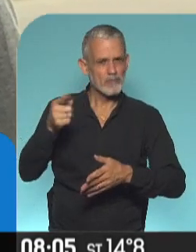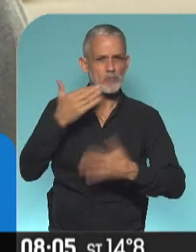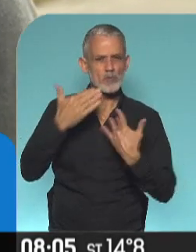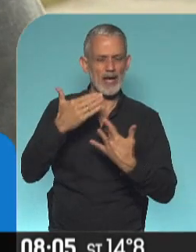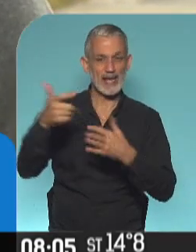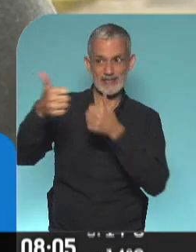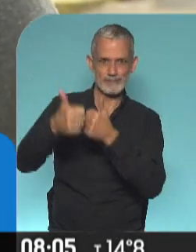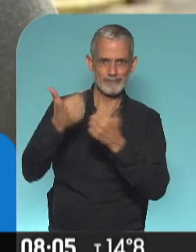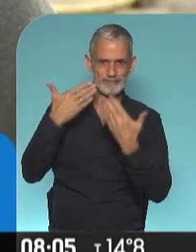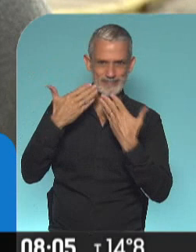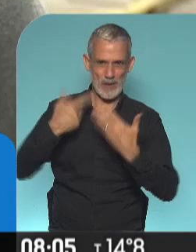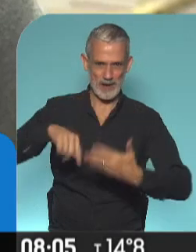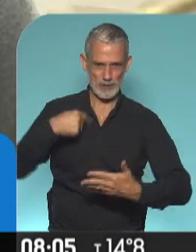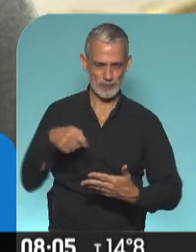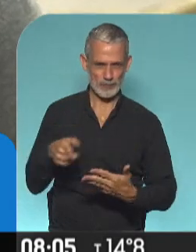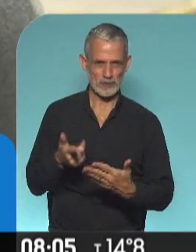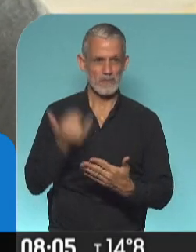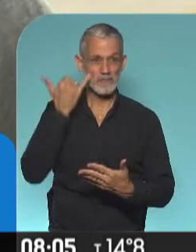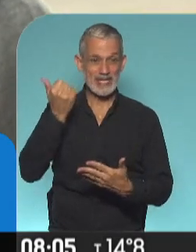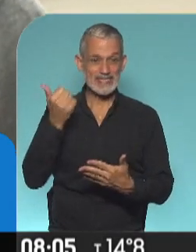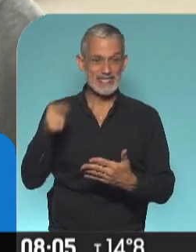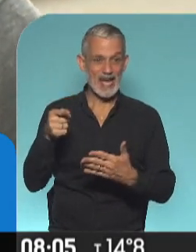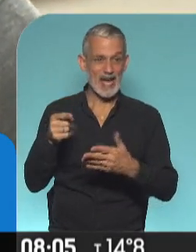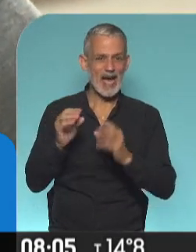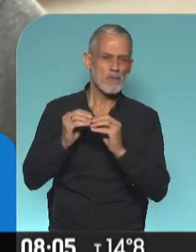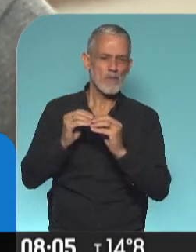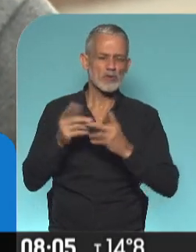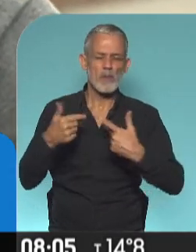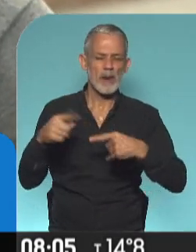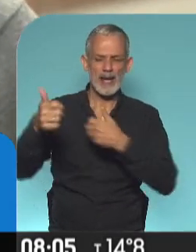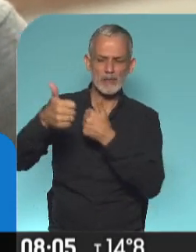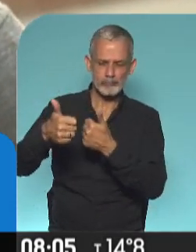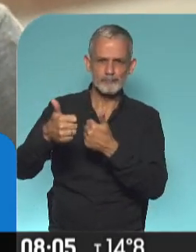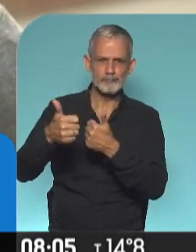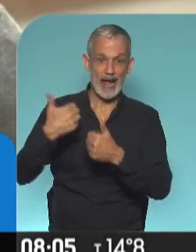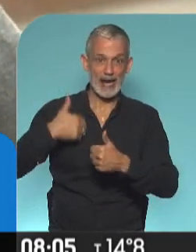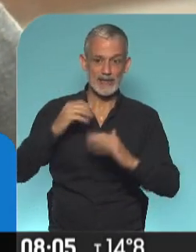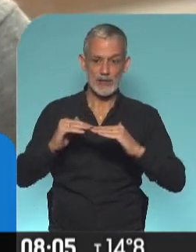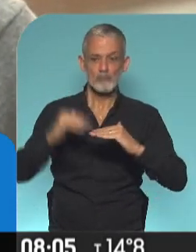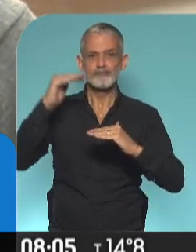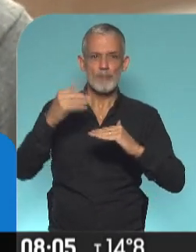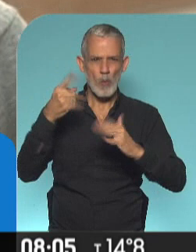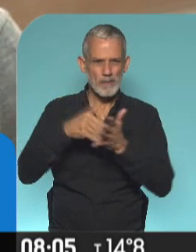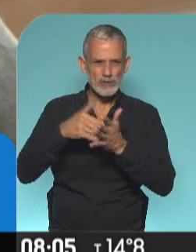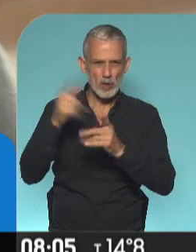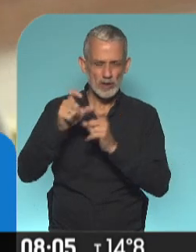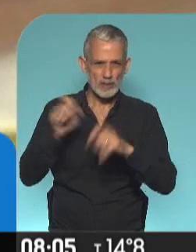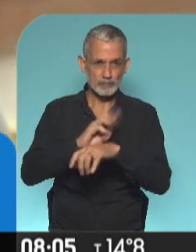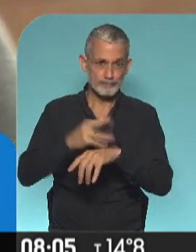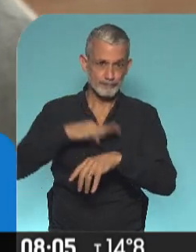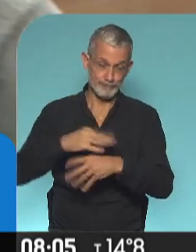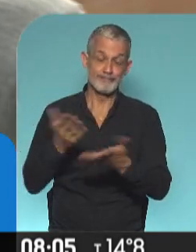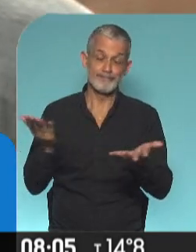Bueno, Muchísimas está gracias. planteado el motivo del móvil. La Argentina superó el millón de casos. ¿Por qué? ¿Qué pasó? Sí, bueno,